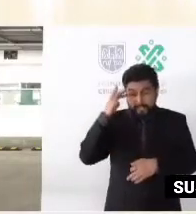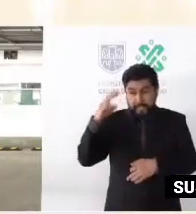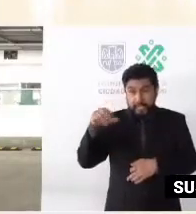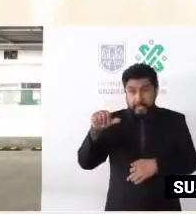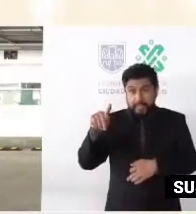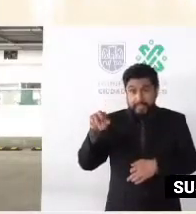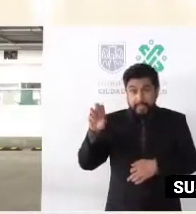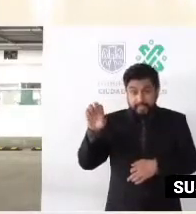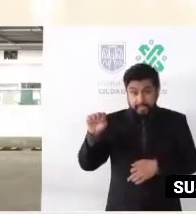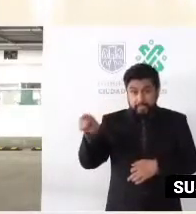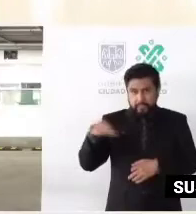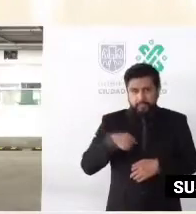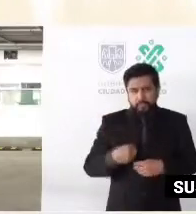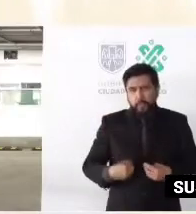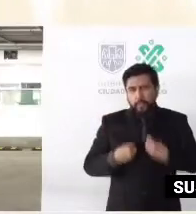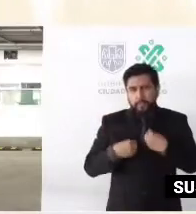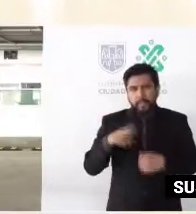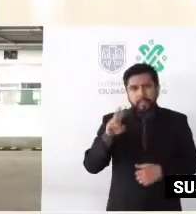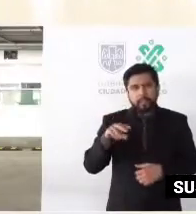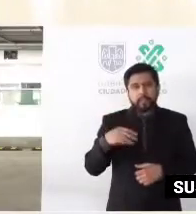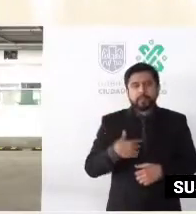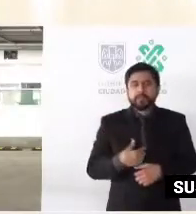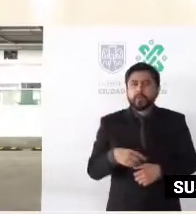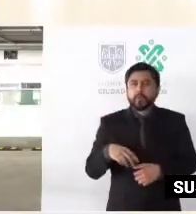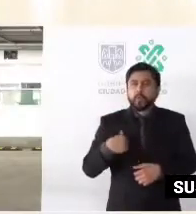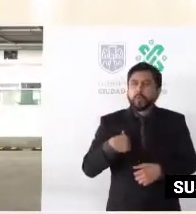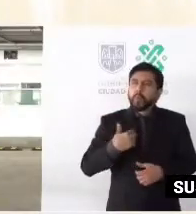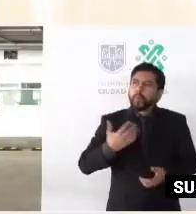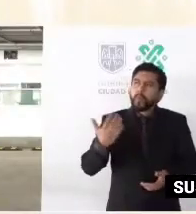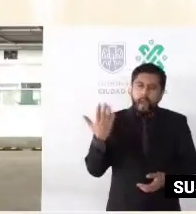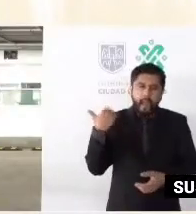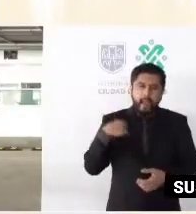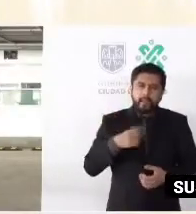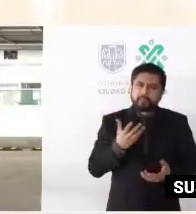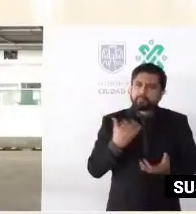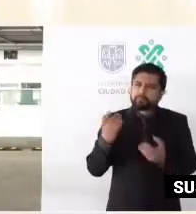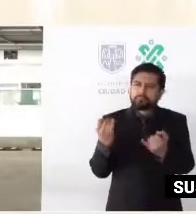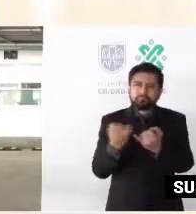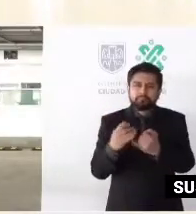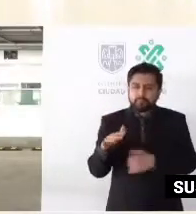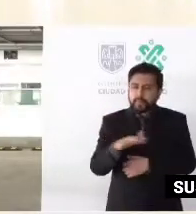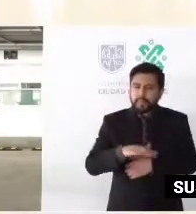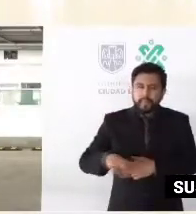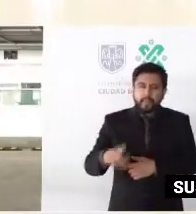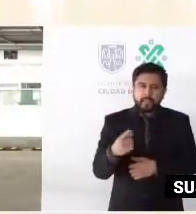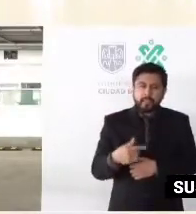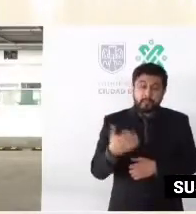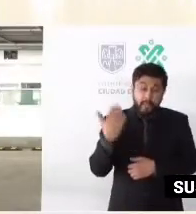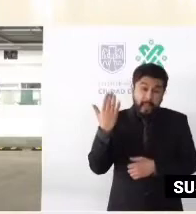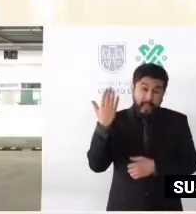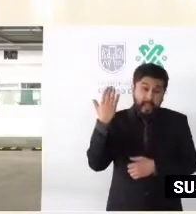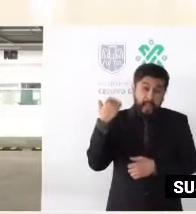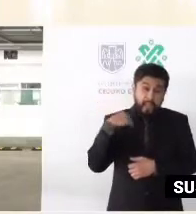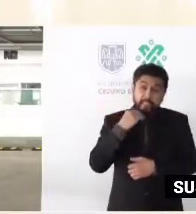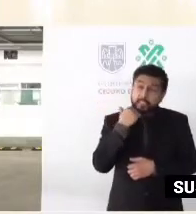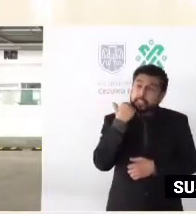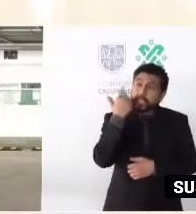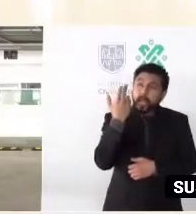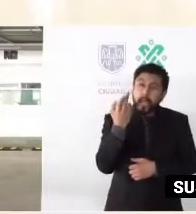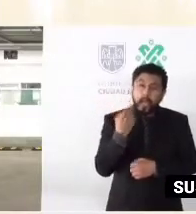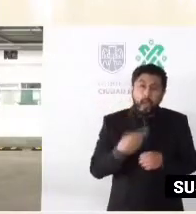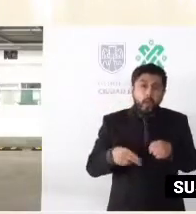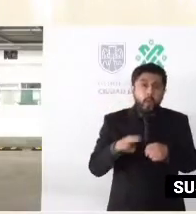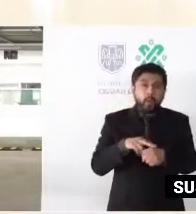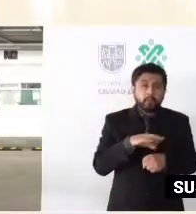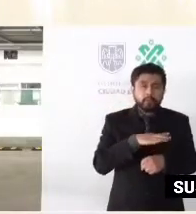parte pues de un sueño que los habitantes de esta zona tuvieron desde hace mucho tiempo. Y además, pues como